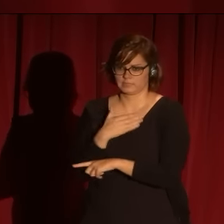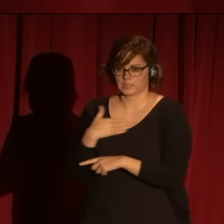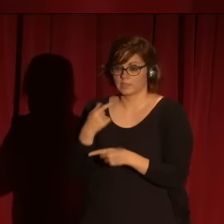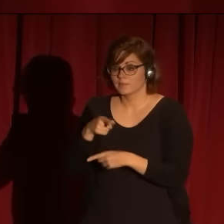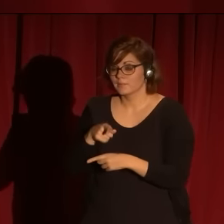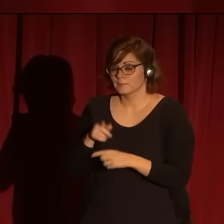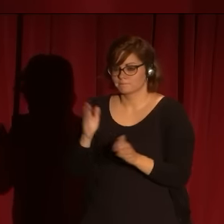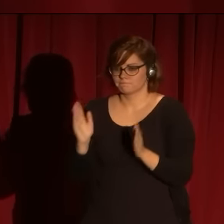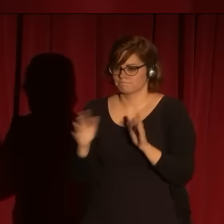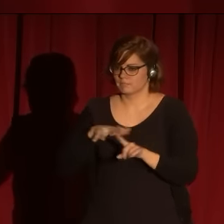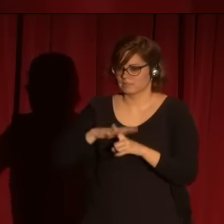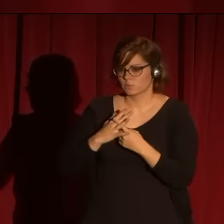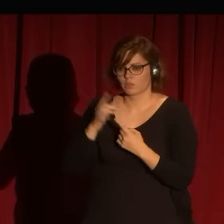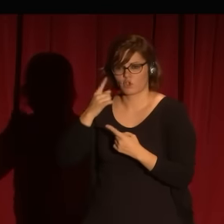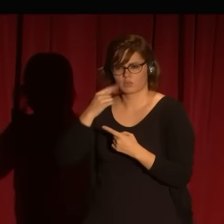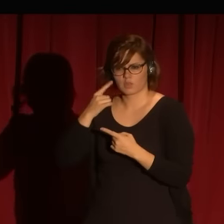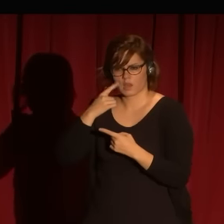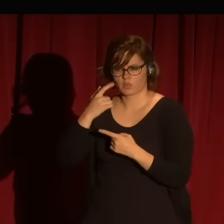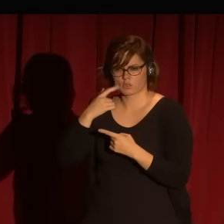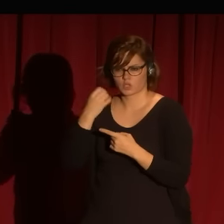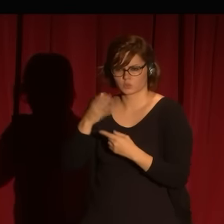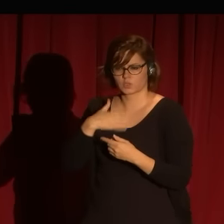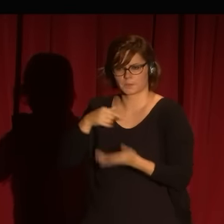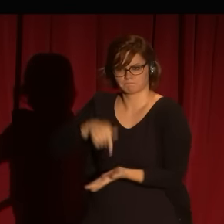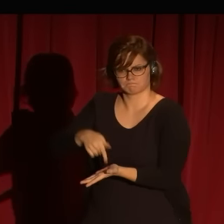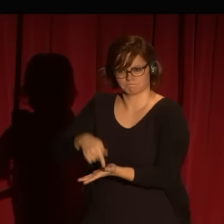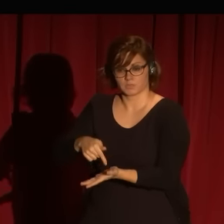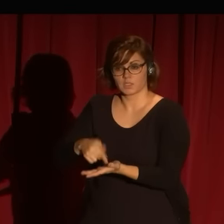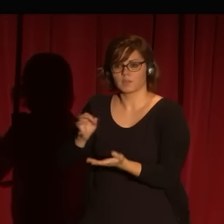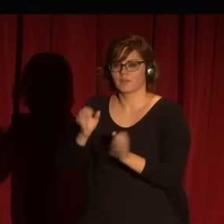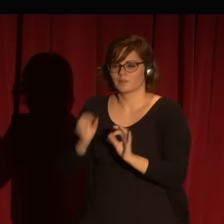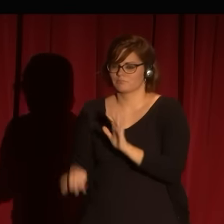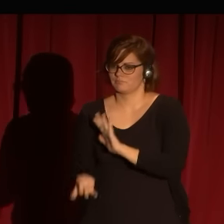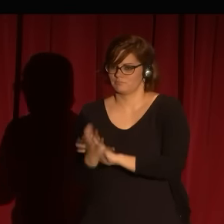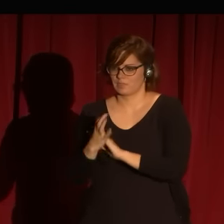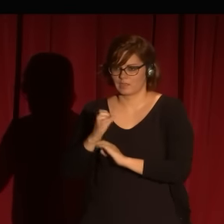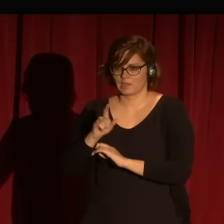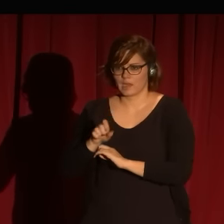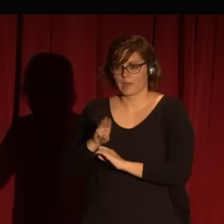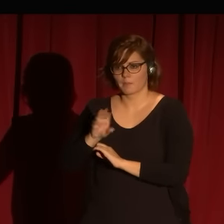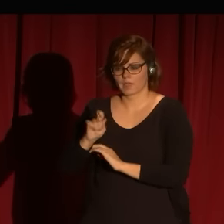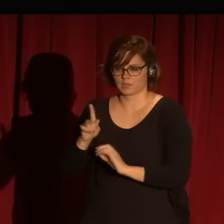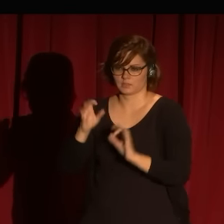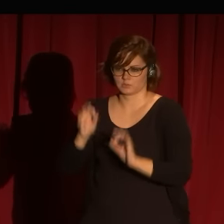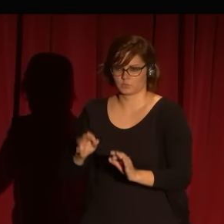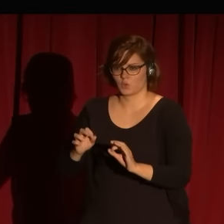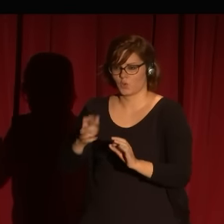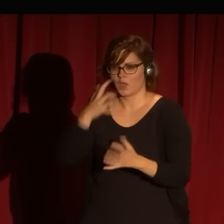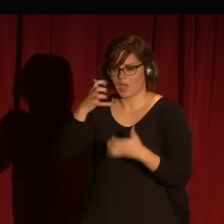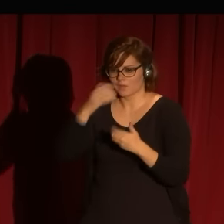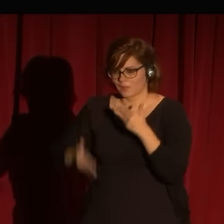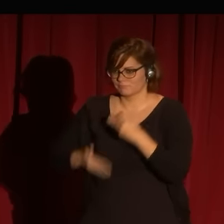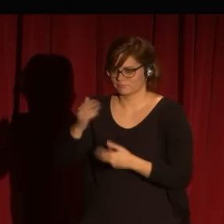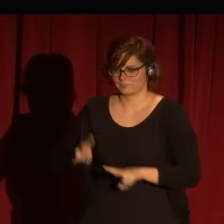afirmación de tradiciones en el que surge el arte de clarae ites que es un arte novedoso y que parece